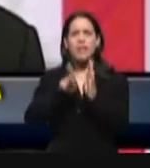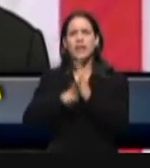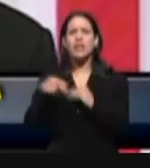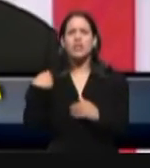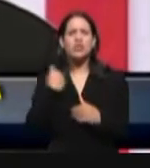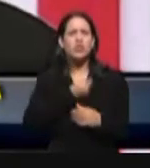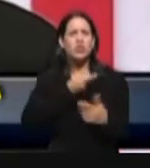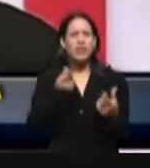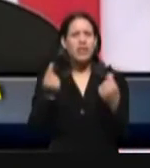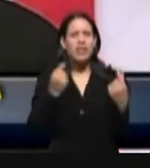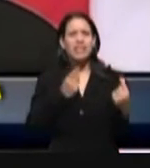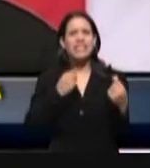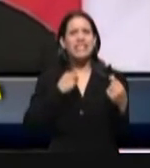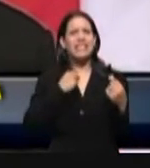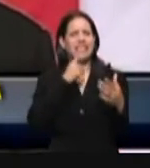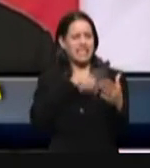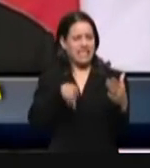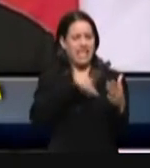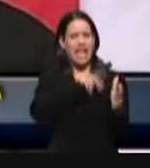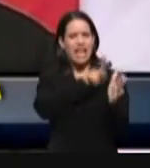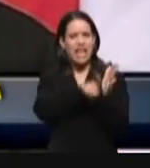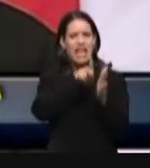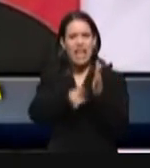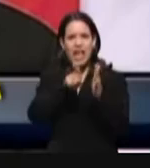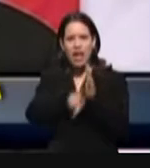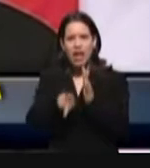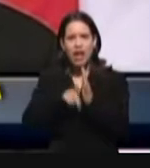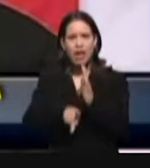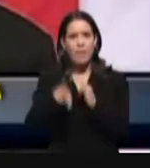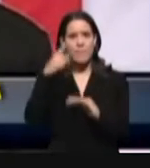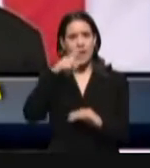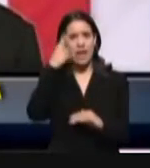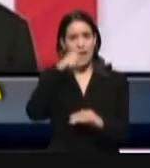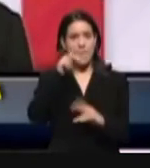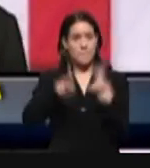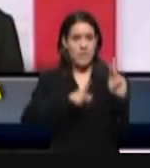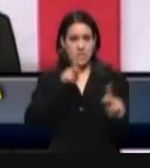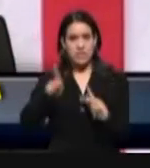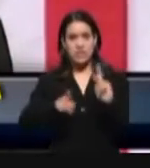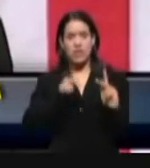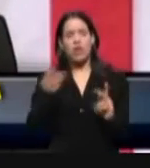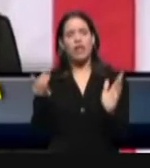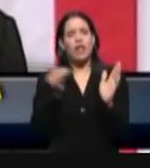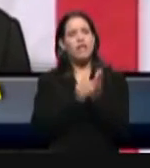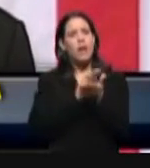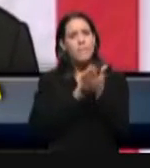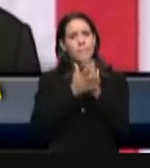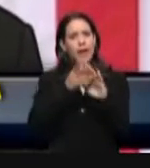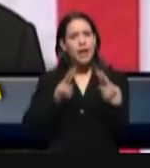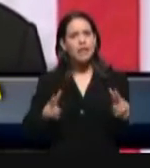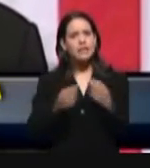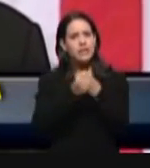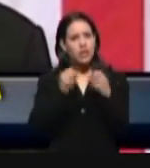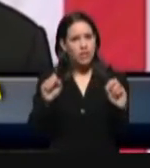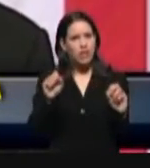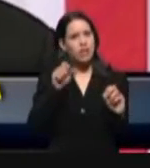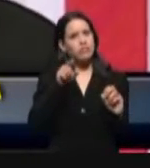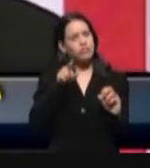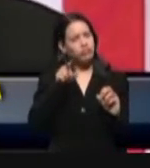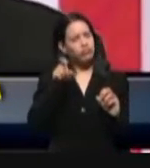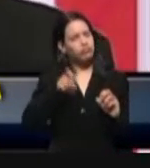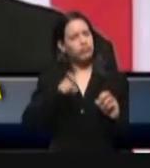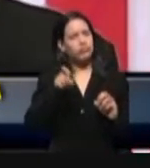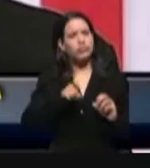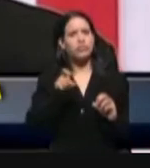nuestras comunidades el crimen y la violencia para devolverle a nuestra gente la paz y la seguridad que se merecen. Por